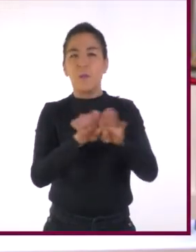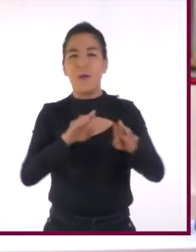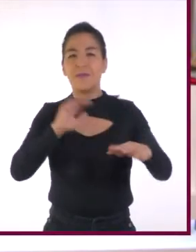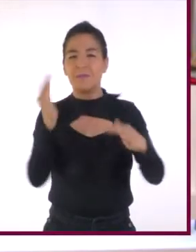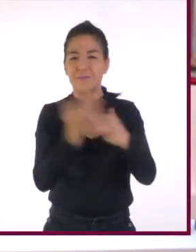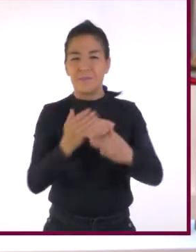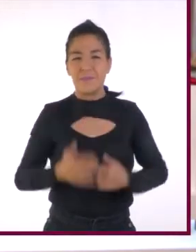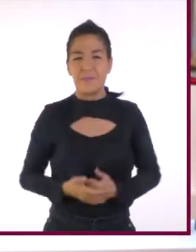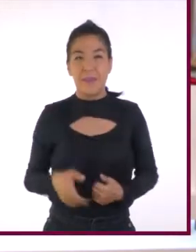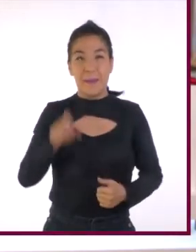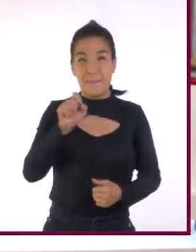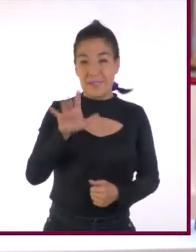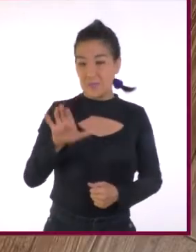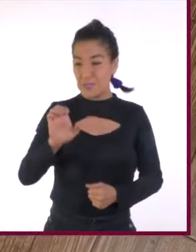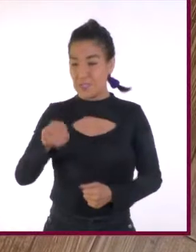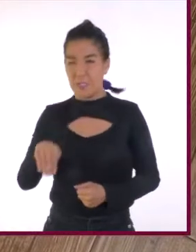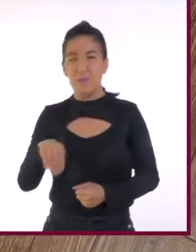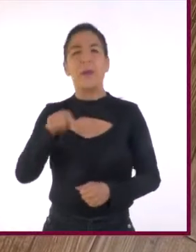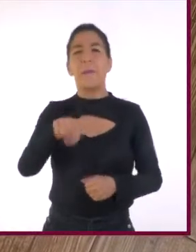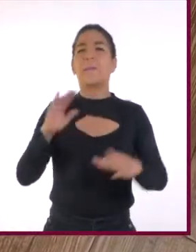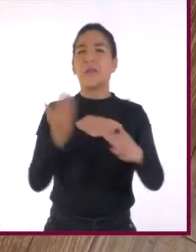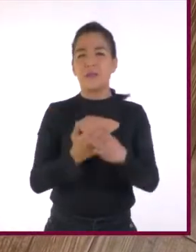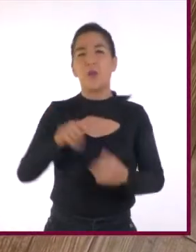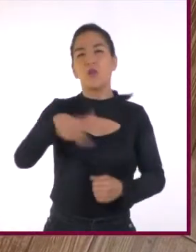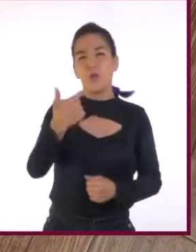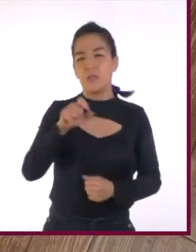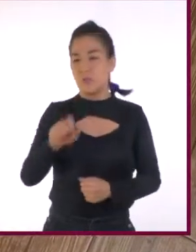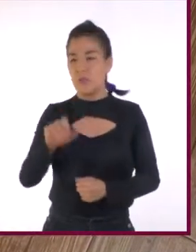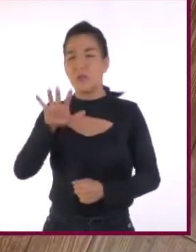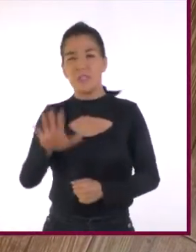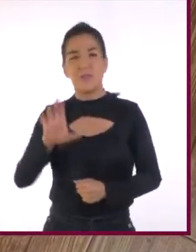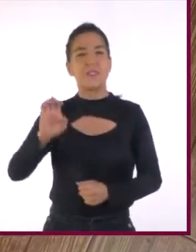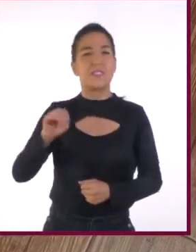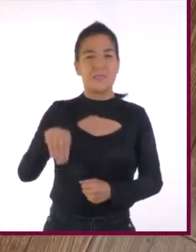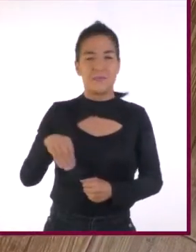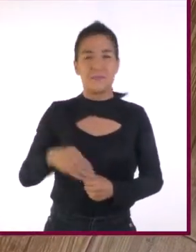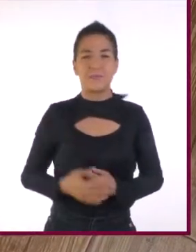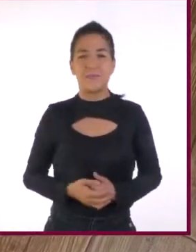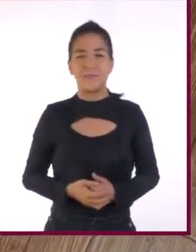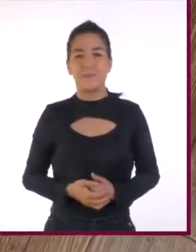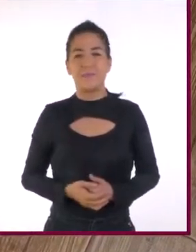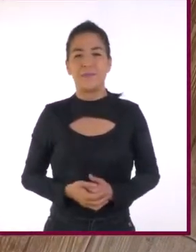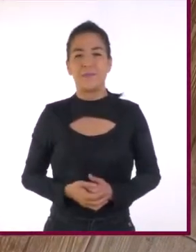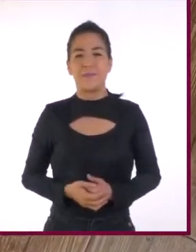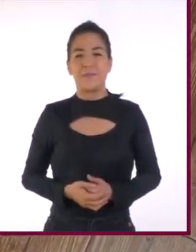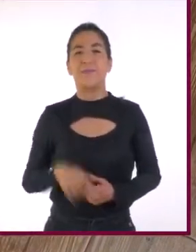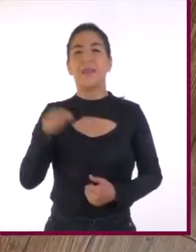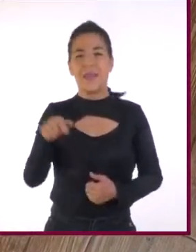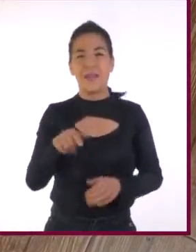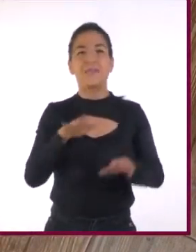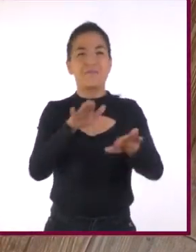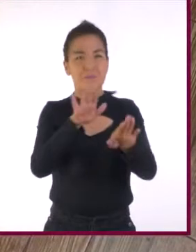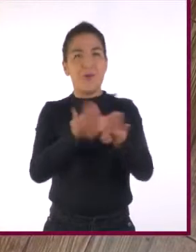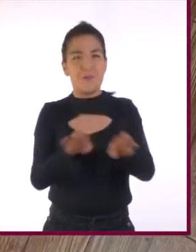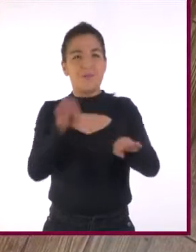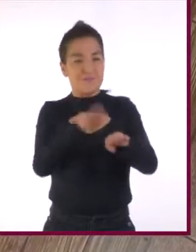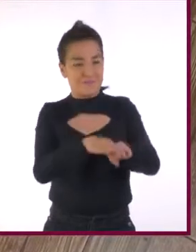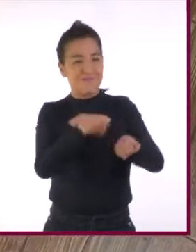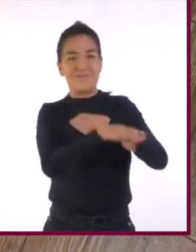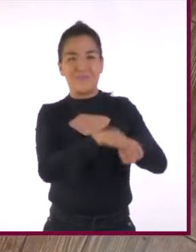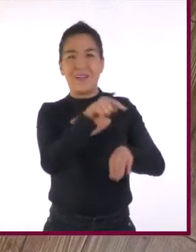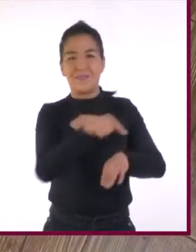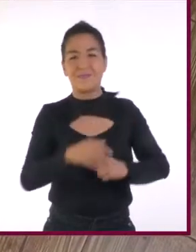Es así que si mi libro tiene una base de 25 centímetros, la mitad será 12.5 centímetros. Ahí va a